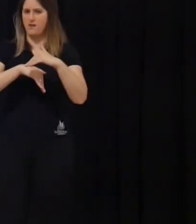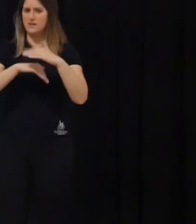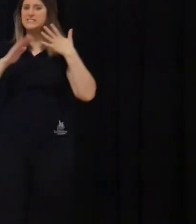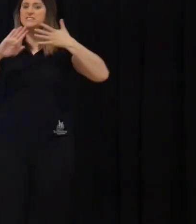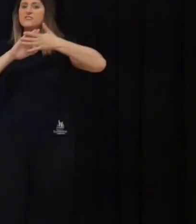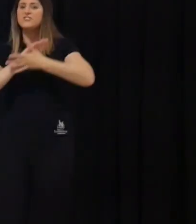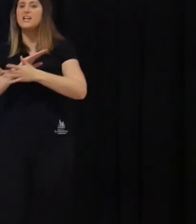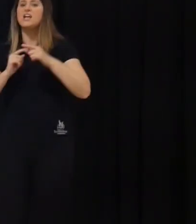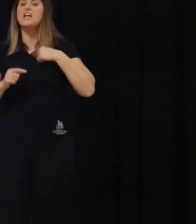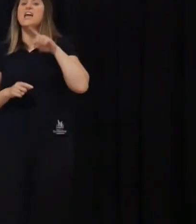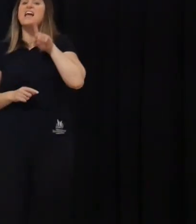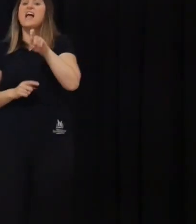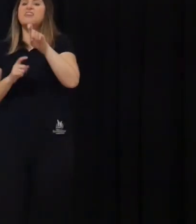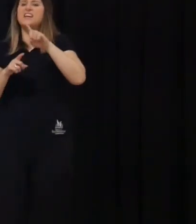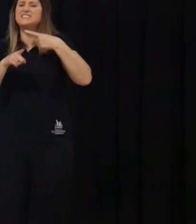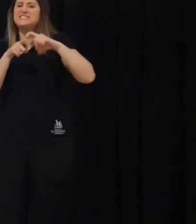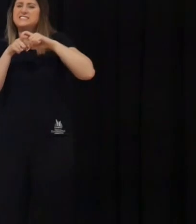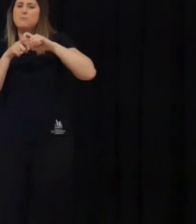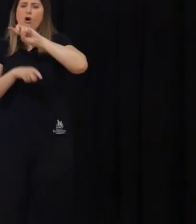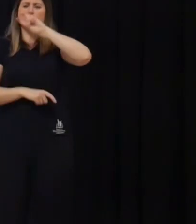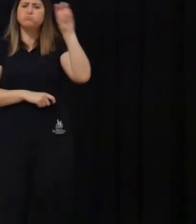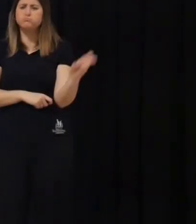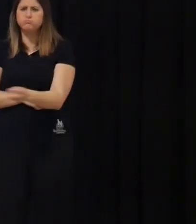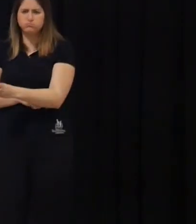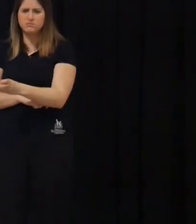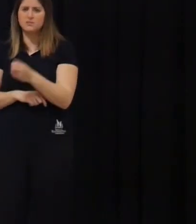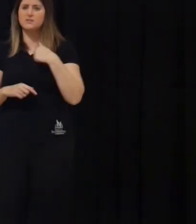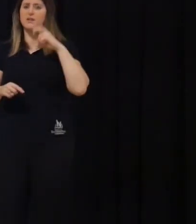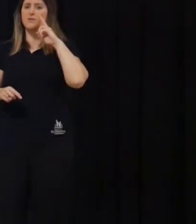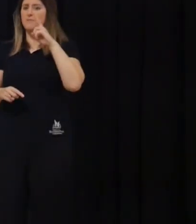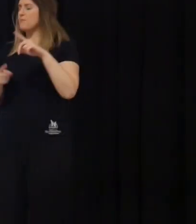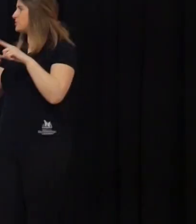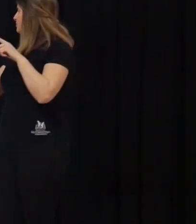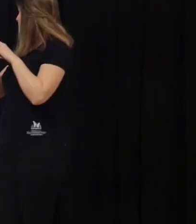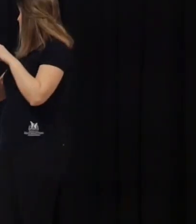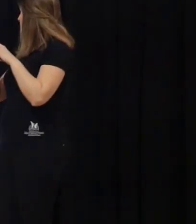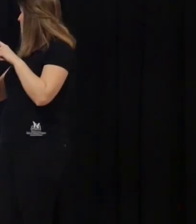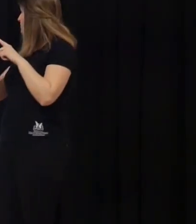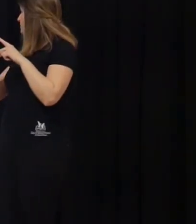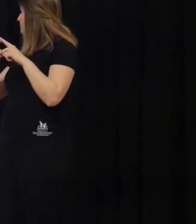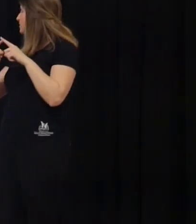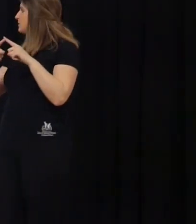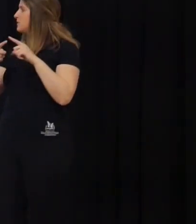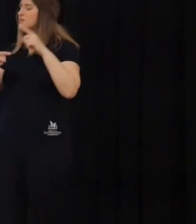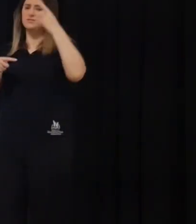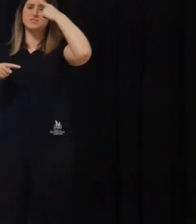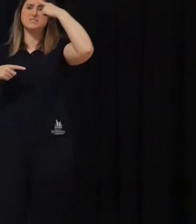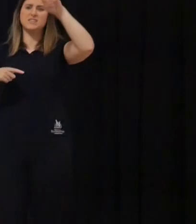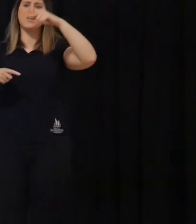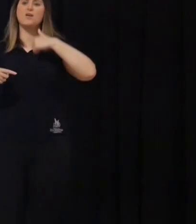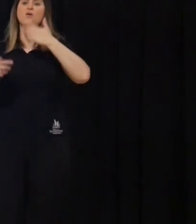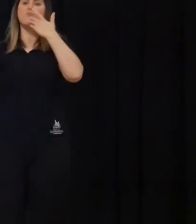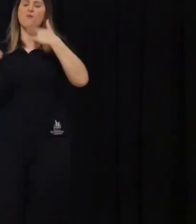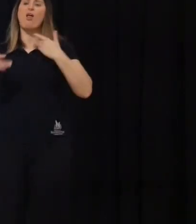existen los cánceres. Sabemos que tenemos lazos rosas para celebrar el día del cáncer